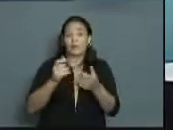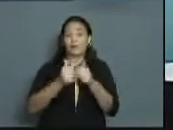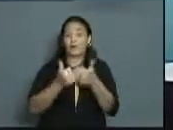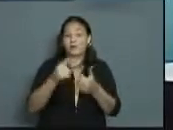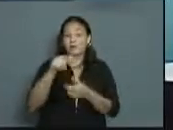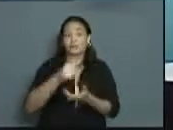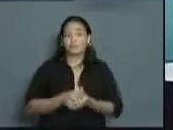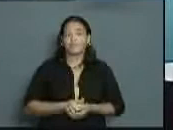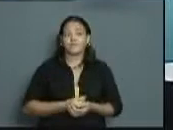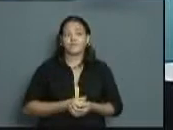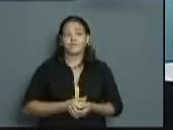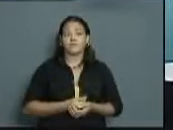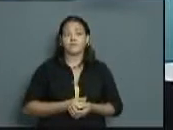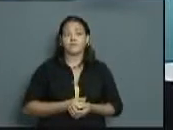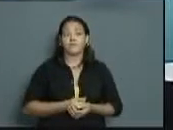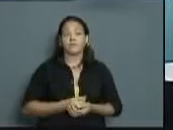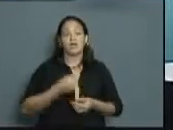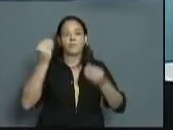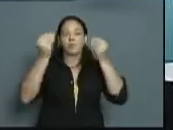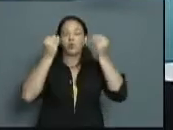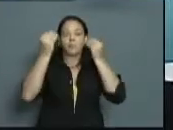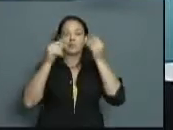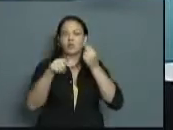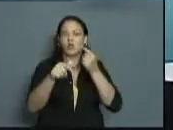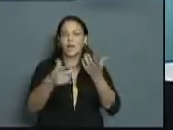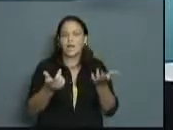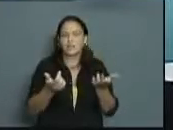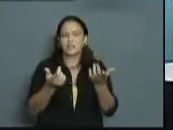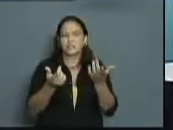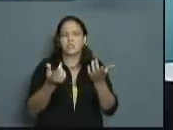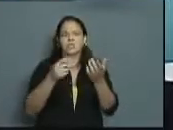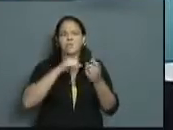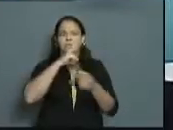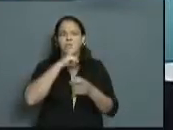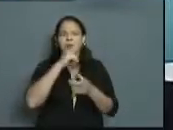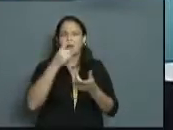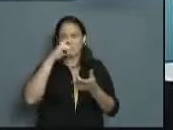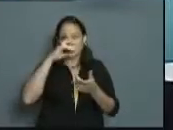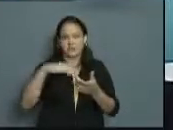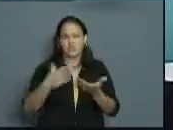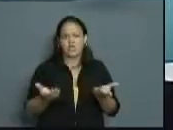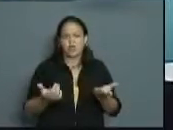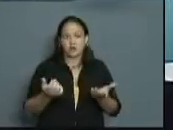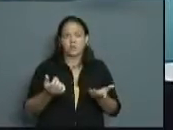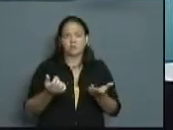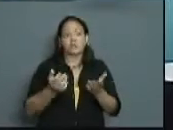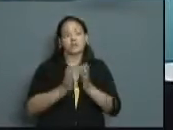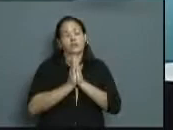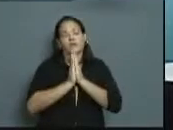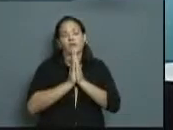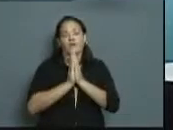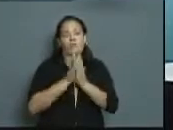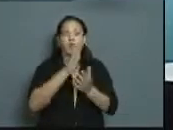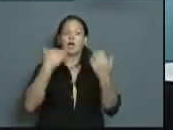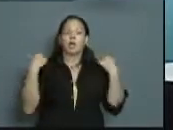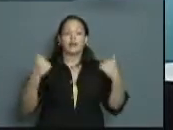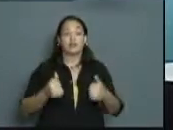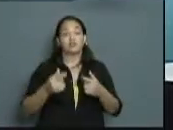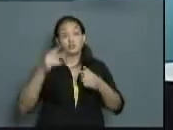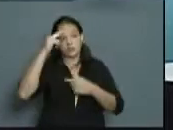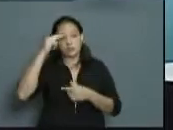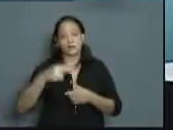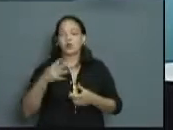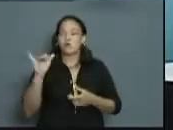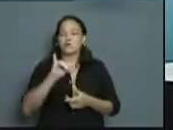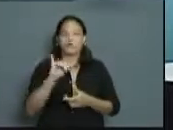la información. Hay mucha preocupación allí, sobre todo las madres que tienen niños pequeños. Así que yo pido a la Dirección de Salud Pública del